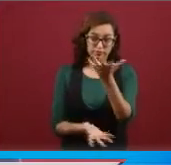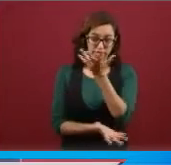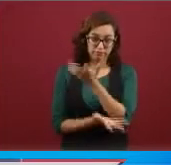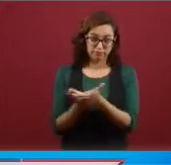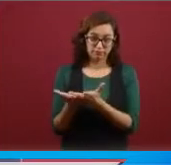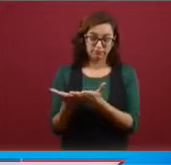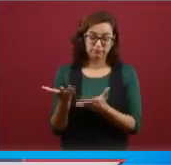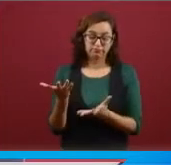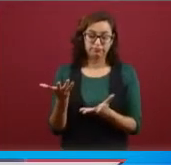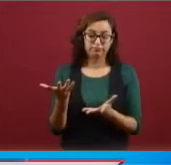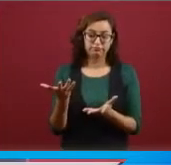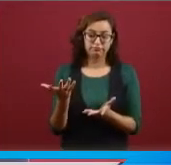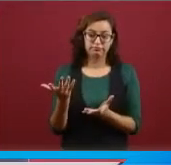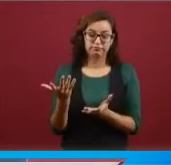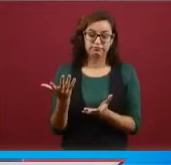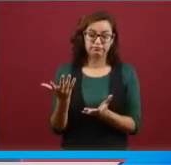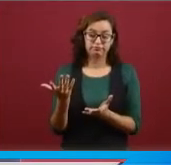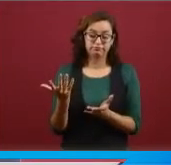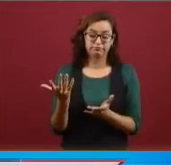con